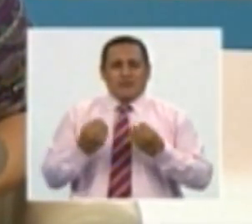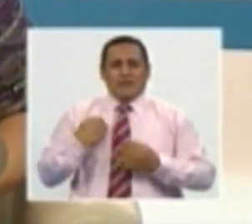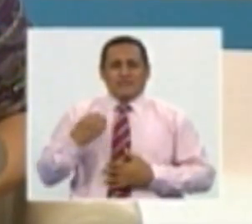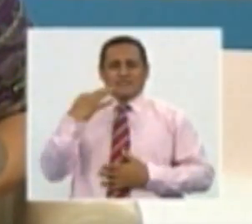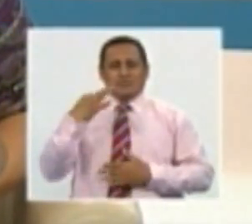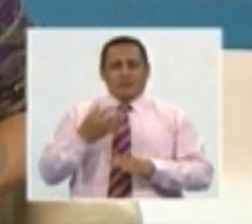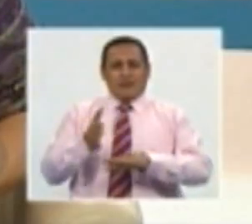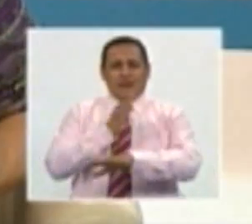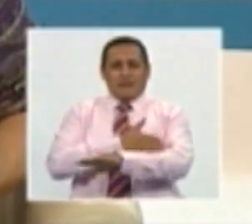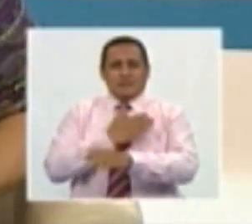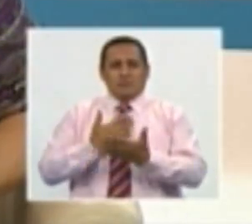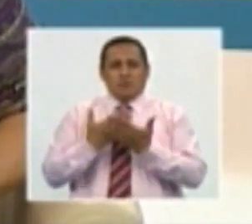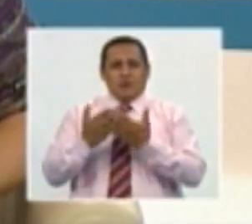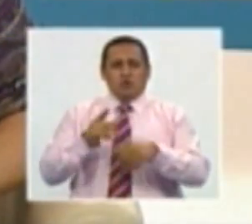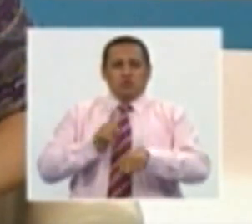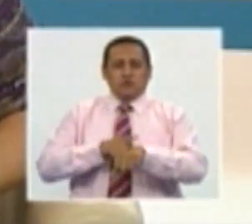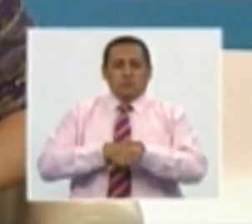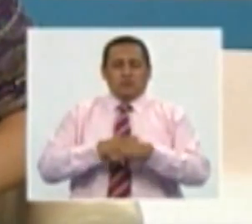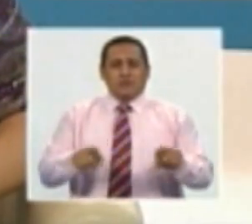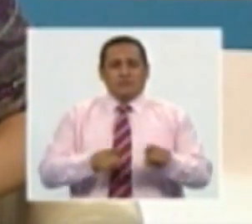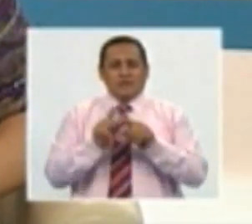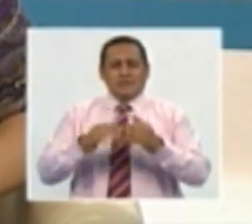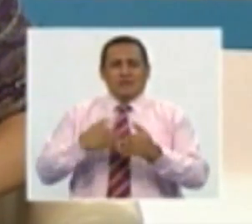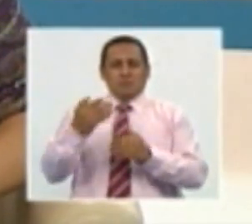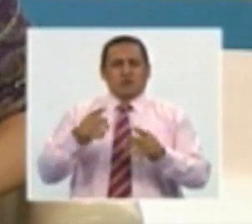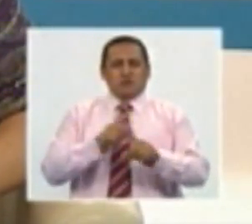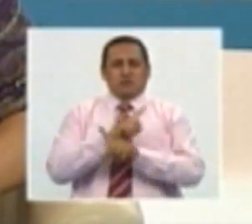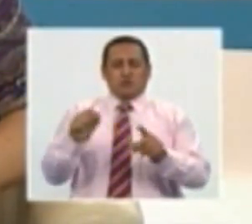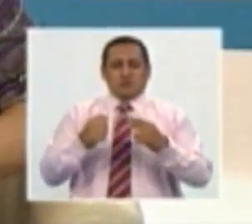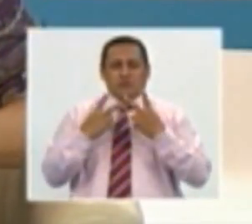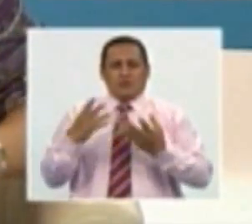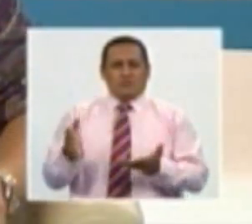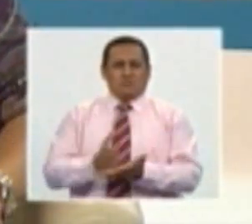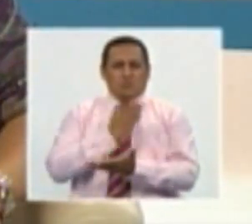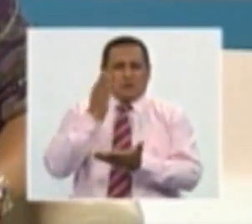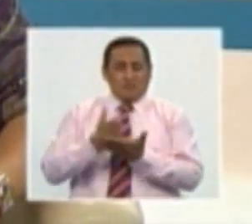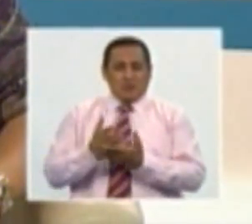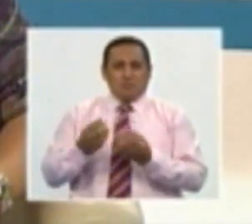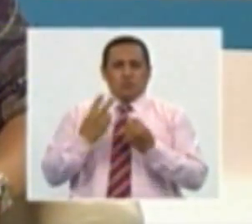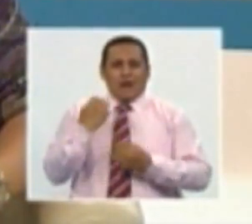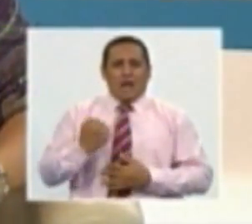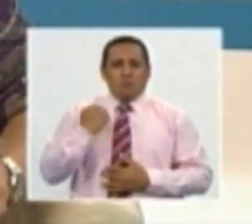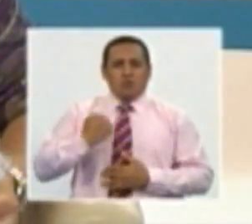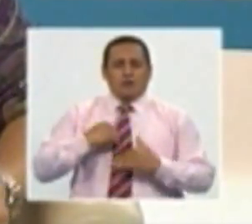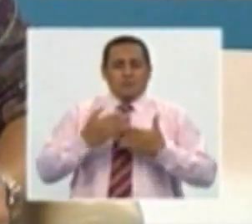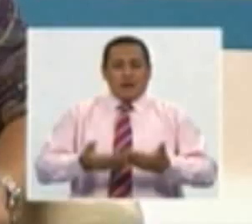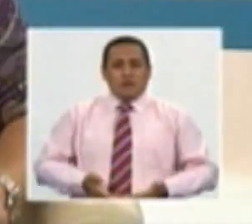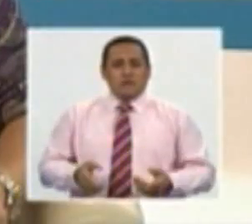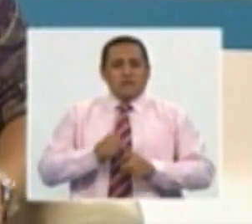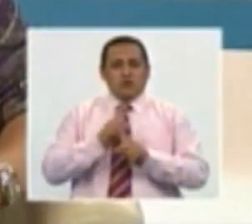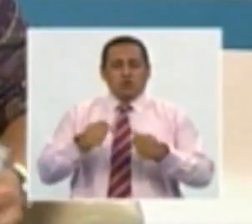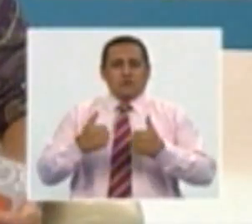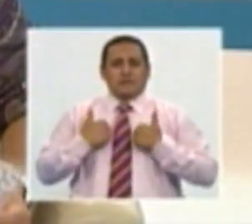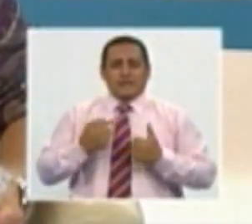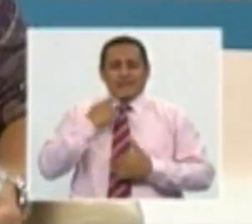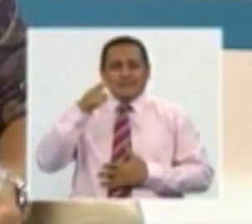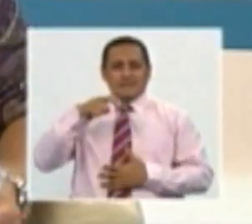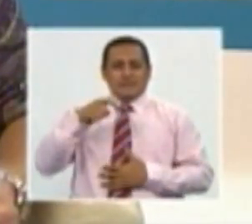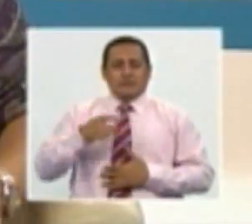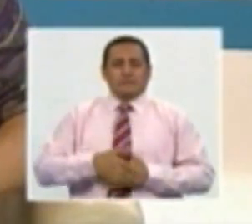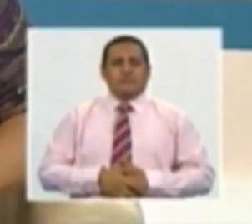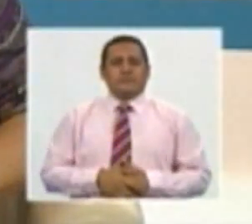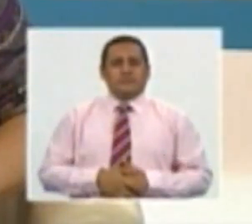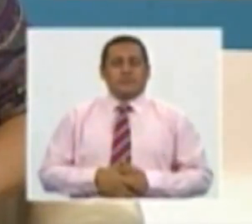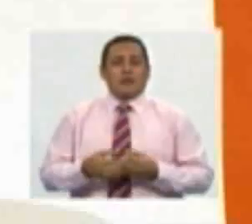en cuenta los tiempos, ¿no? Y luego no estar pues en premuras porque ya se viene el parto y ya no se descansó al final lo que le tocaba de